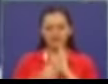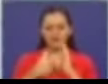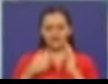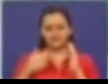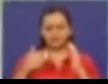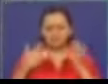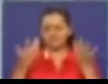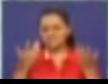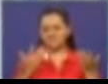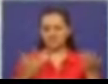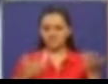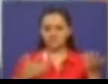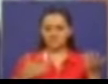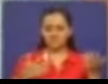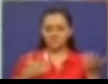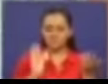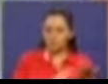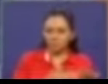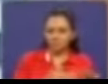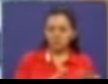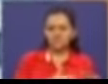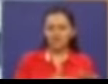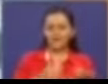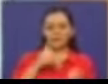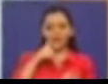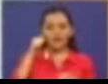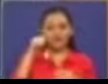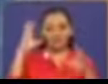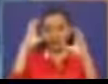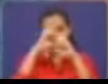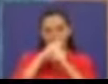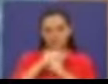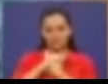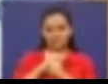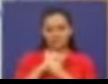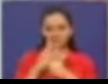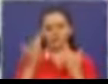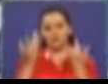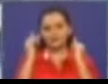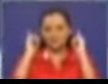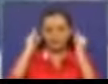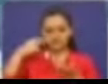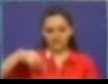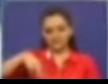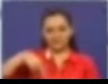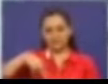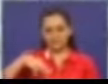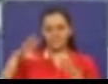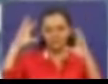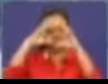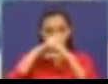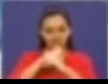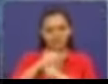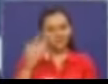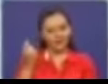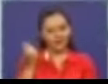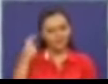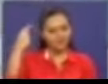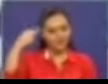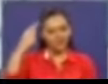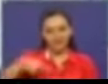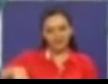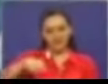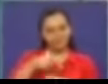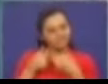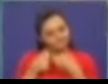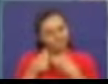vamos a hablar de la noche cultural, que en verdad debería llamarse noche de farra, noche loca. Pero qué orquesta que tiene Napo, ¿no? Una orquesta